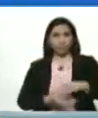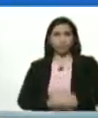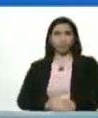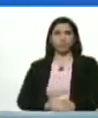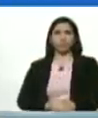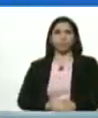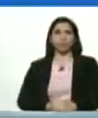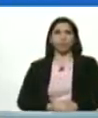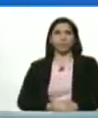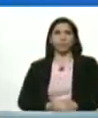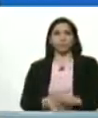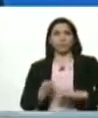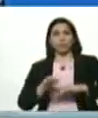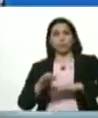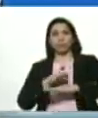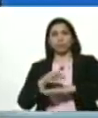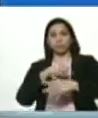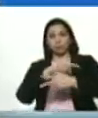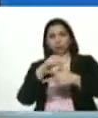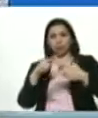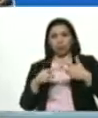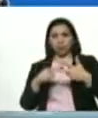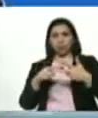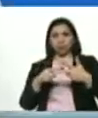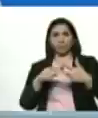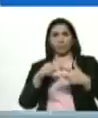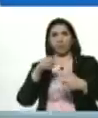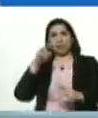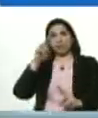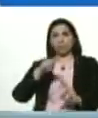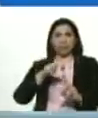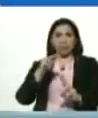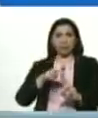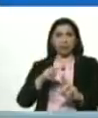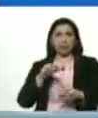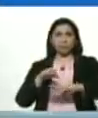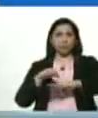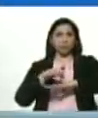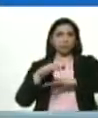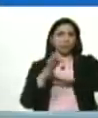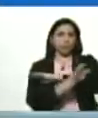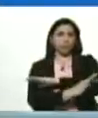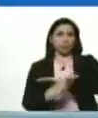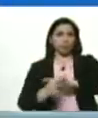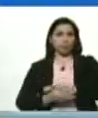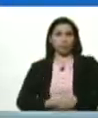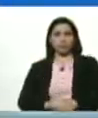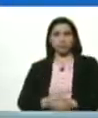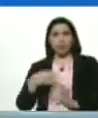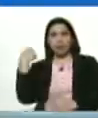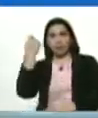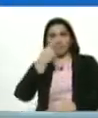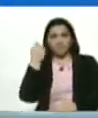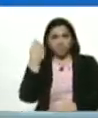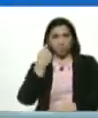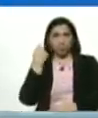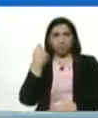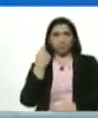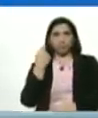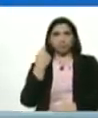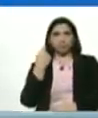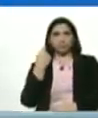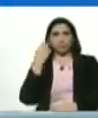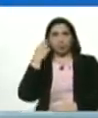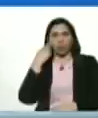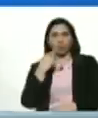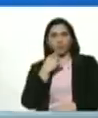en estos municipios que he hablado el táchira los municipios fronterizos apure y